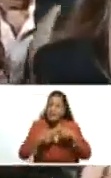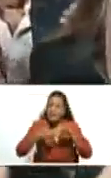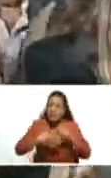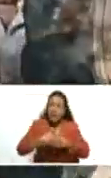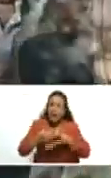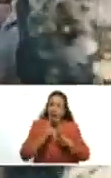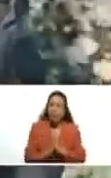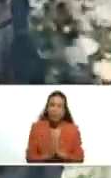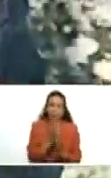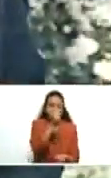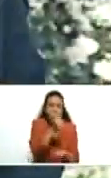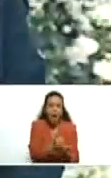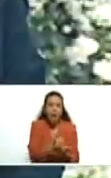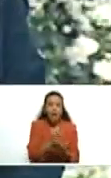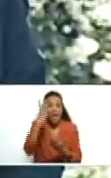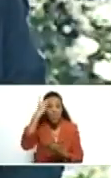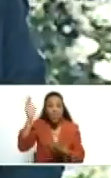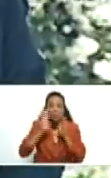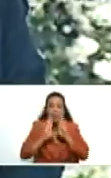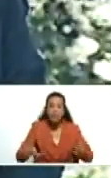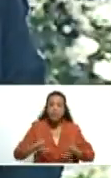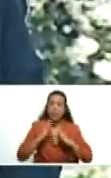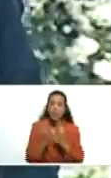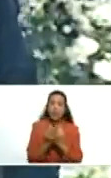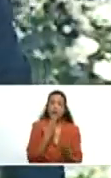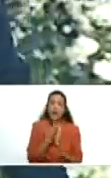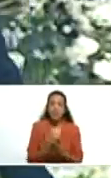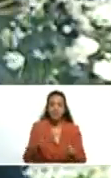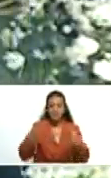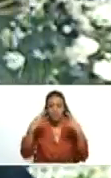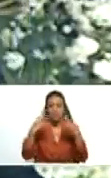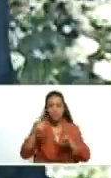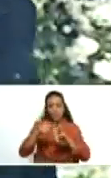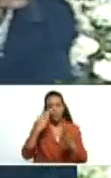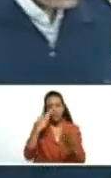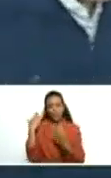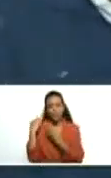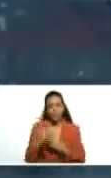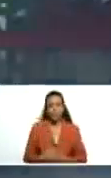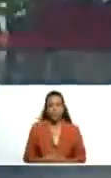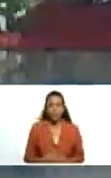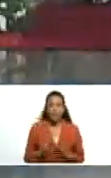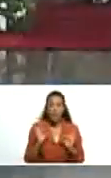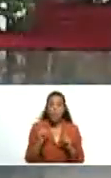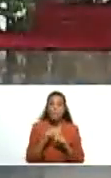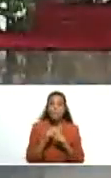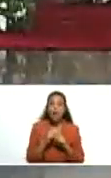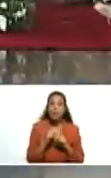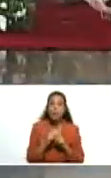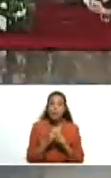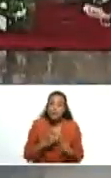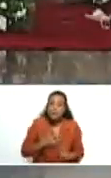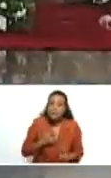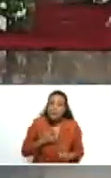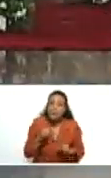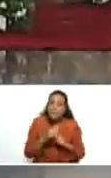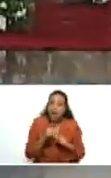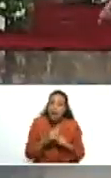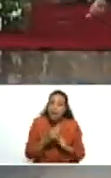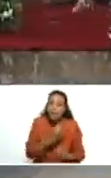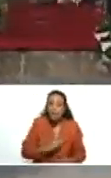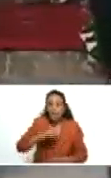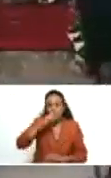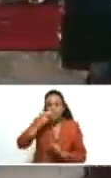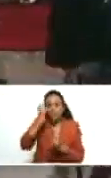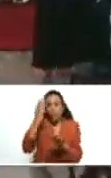paz y que Dios bendiga a su familia. Muchas gracias. Bien, han sido las sentidas palabras del